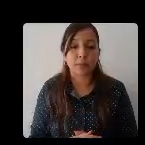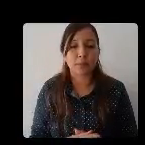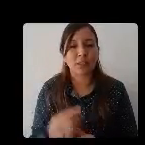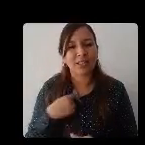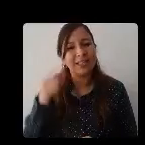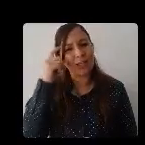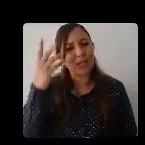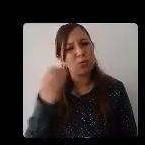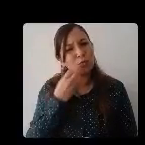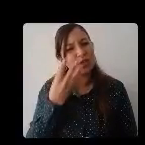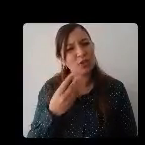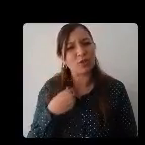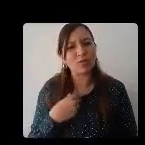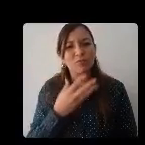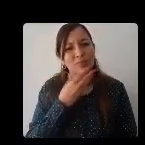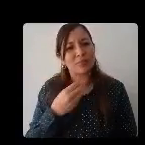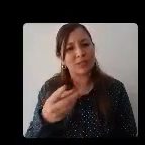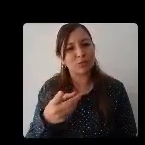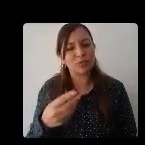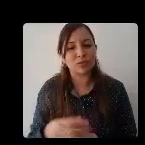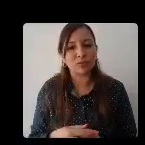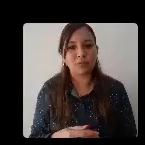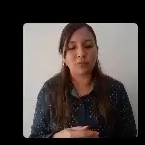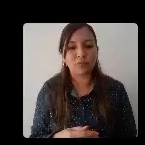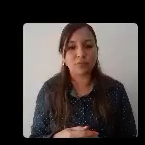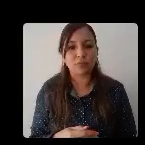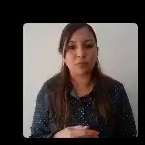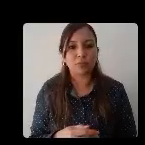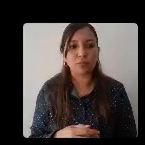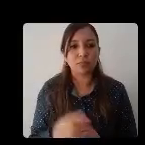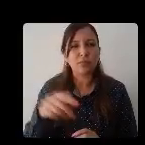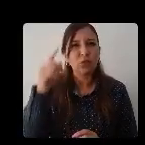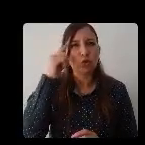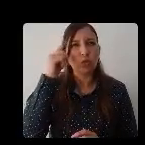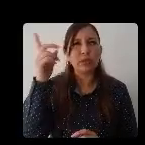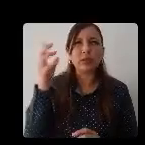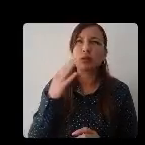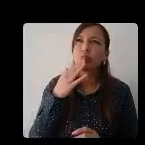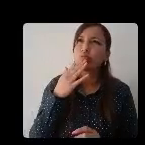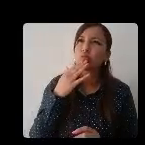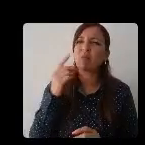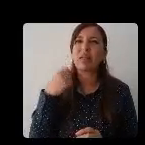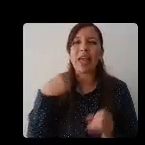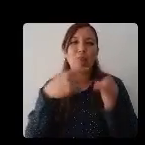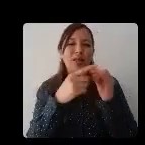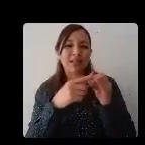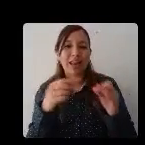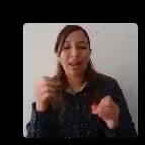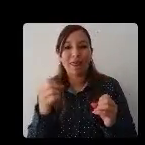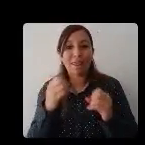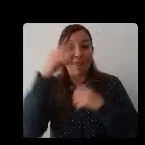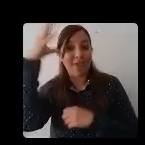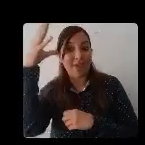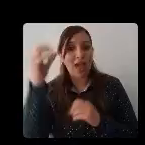de solo un día, de un full day, sino que hay una variedad de actividades y de servicios que ustedes ofrecen para